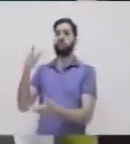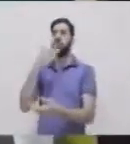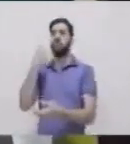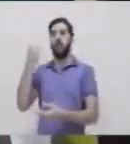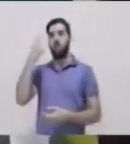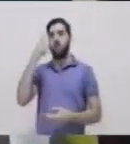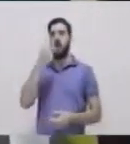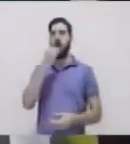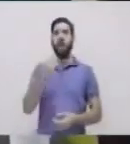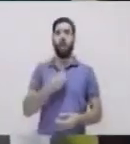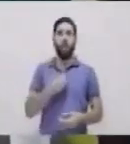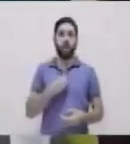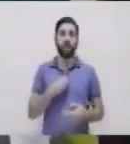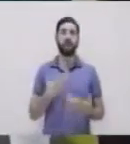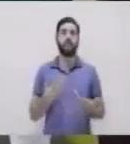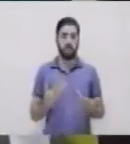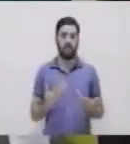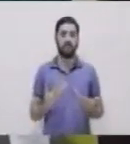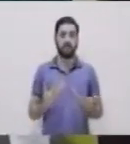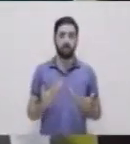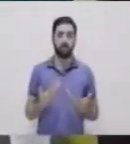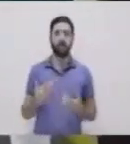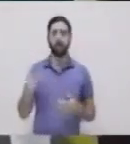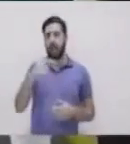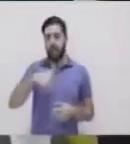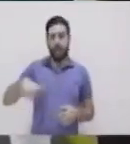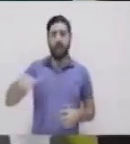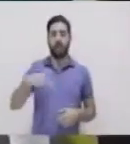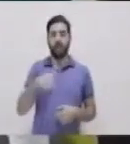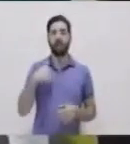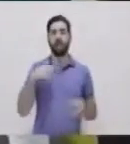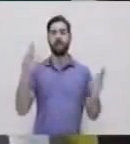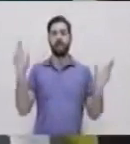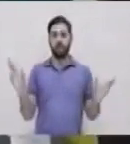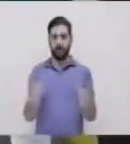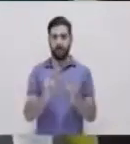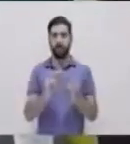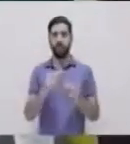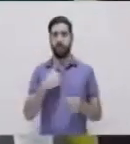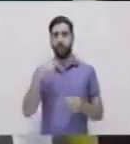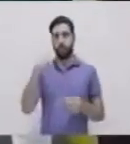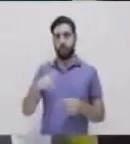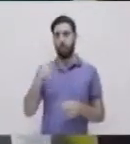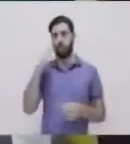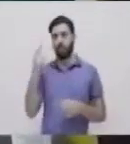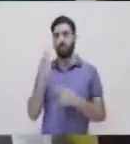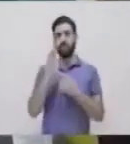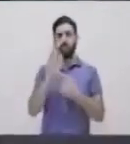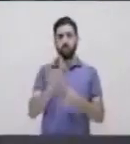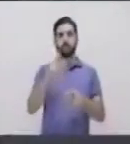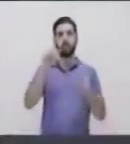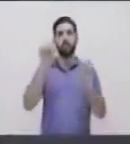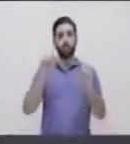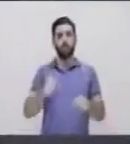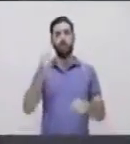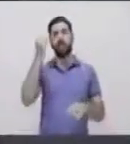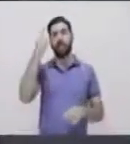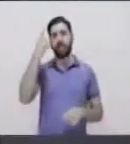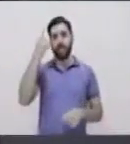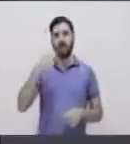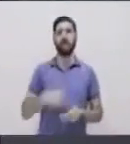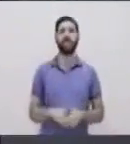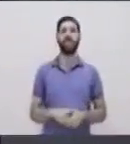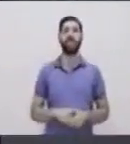una selección artificial. Estamos entonces, tenemos acá un resumen, así que nos podemos leer esta situación para poder